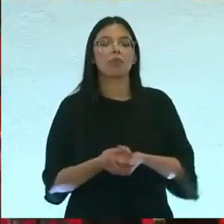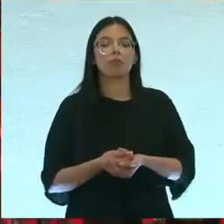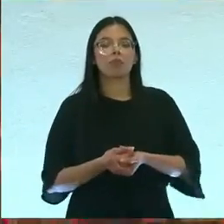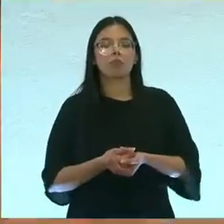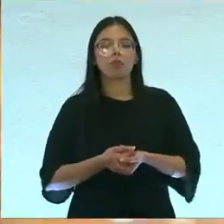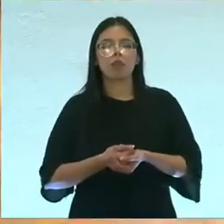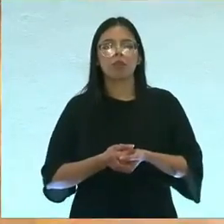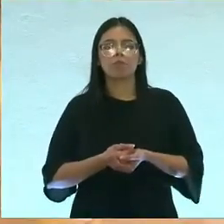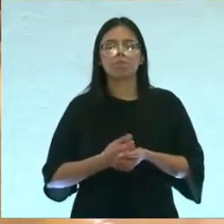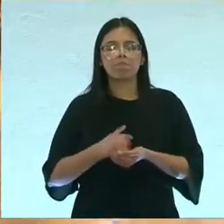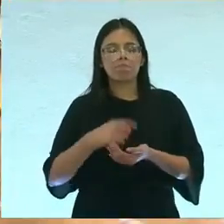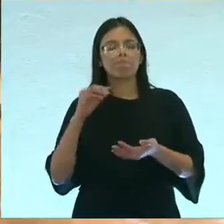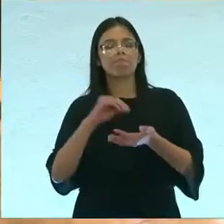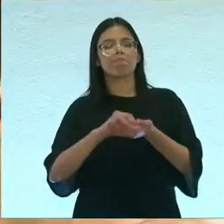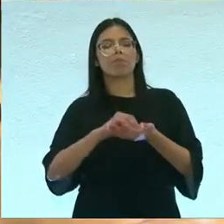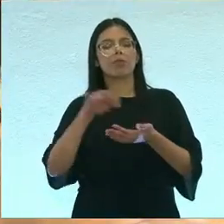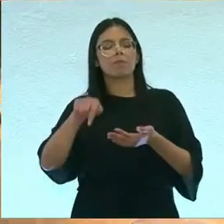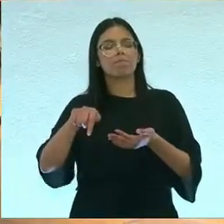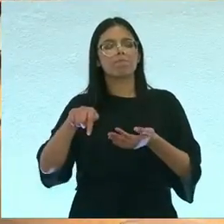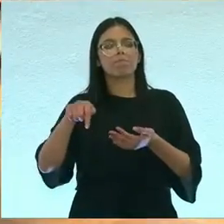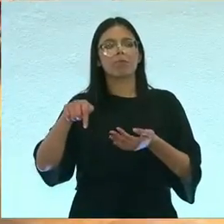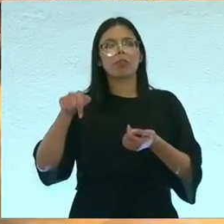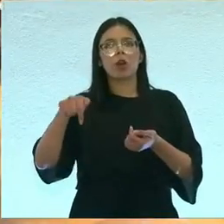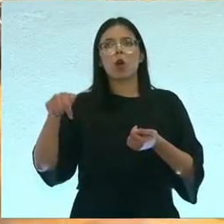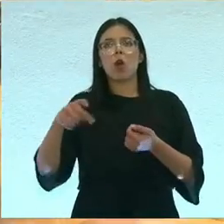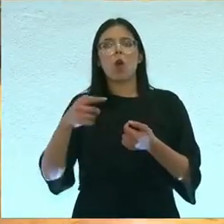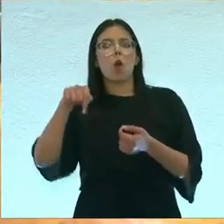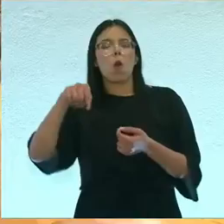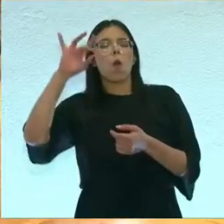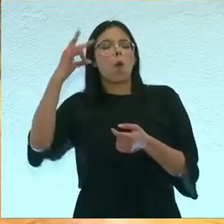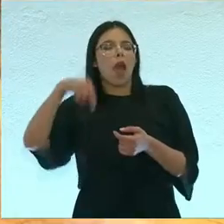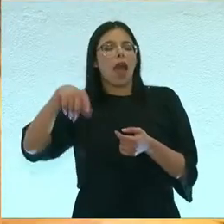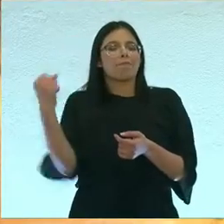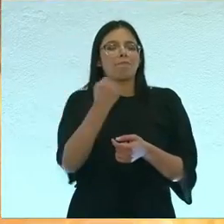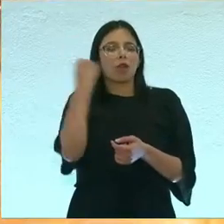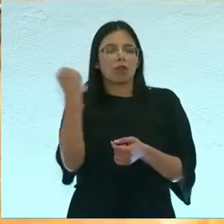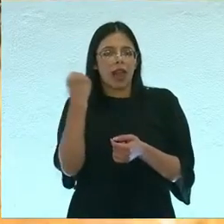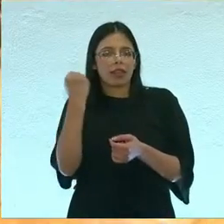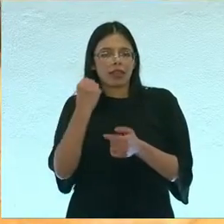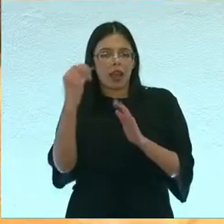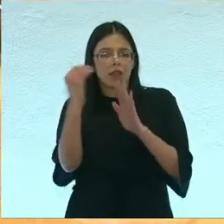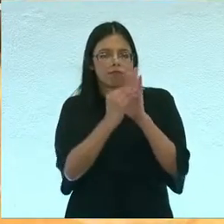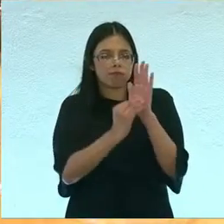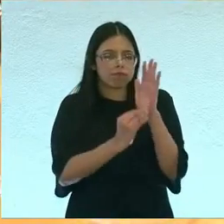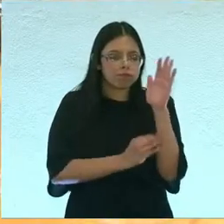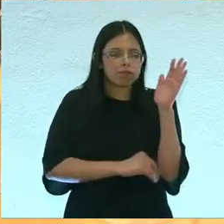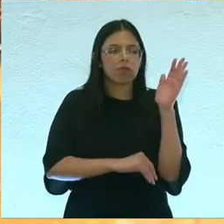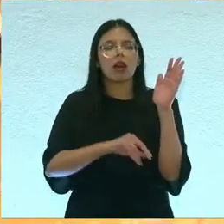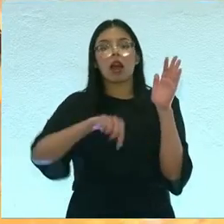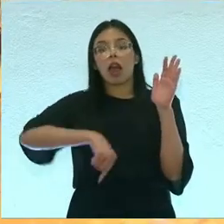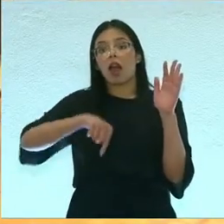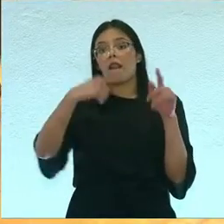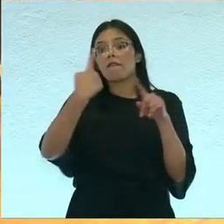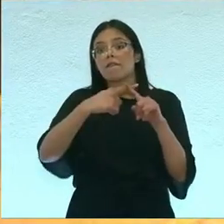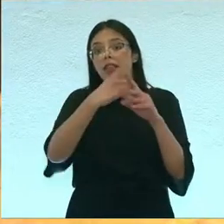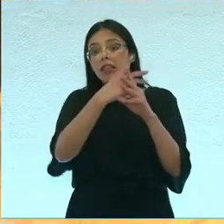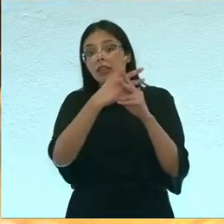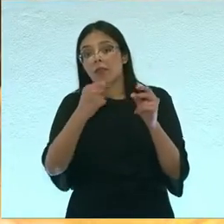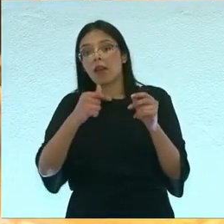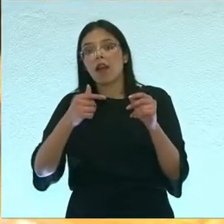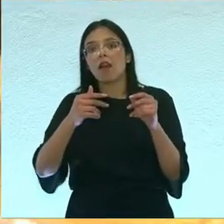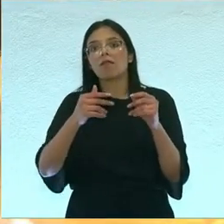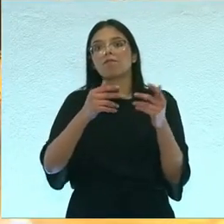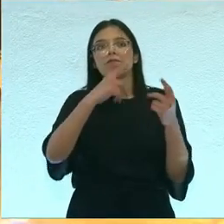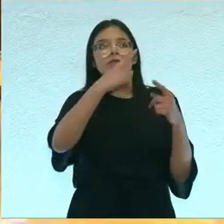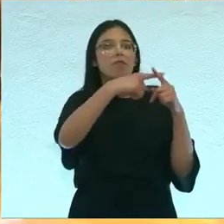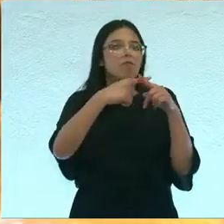una agenda y dijo pero lo único importante que tenemos para hacer de verdad es después de que terminemos la agenda ir a saludar al